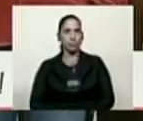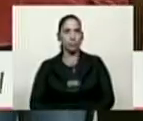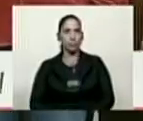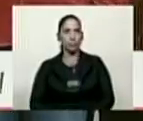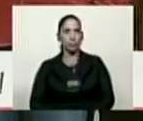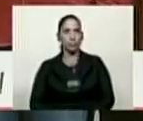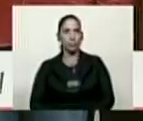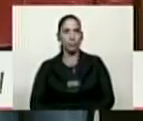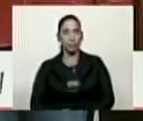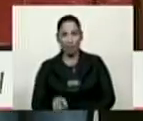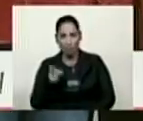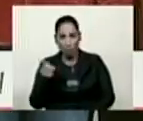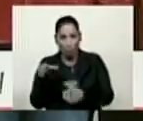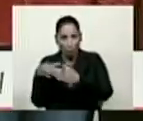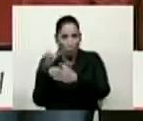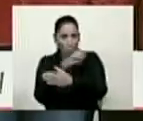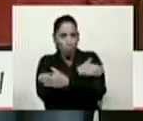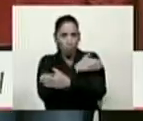Esa derecha,